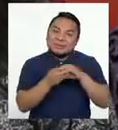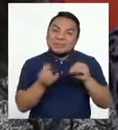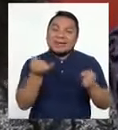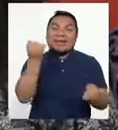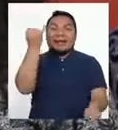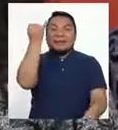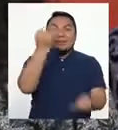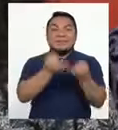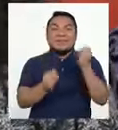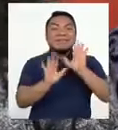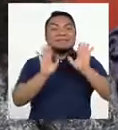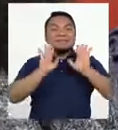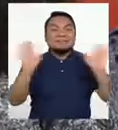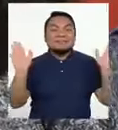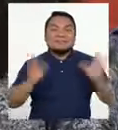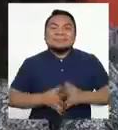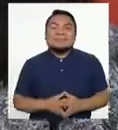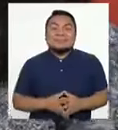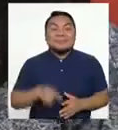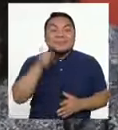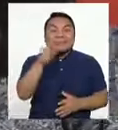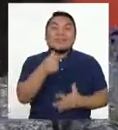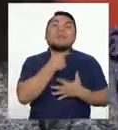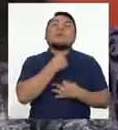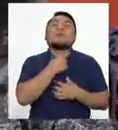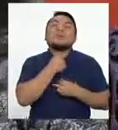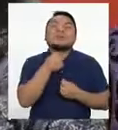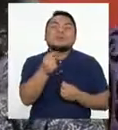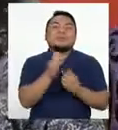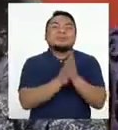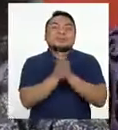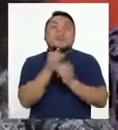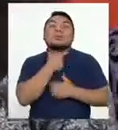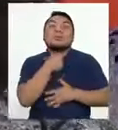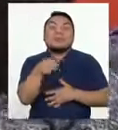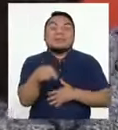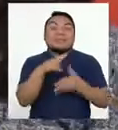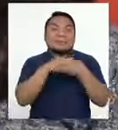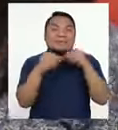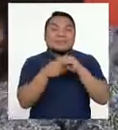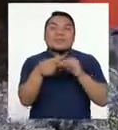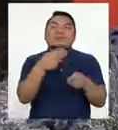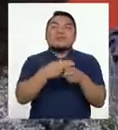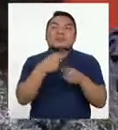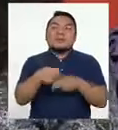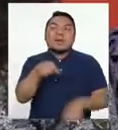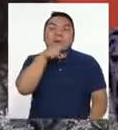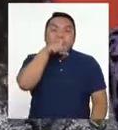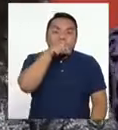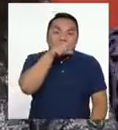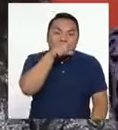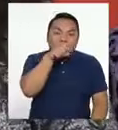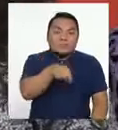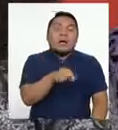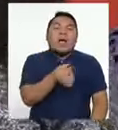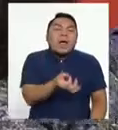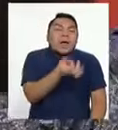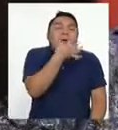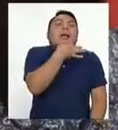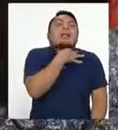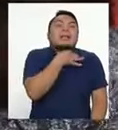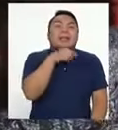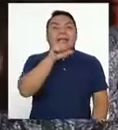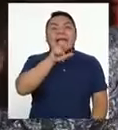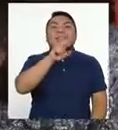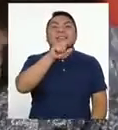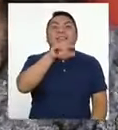su fin. Espero que les haya gustado mucho esta historia. Se llama El pollito de la Avellaneda.